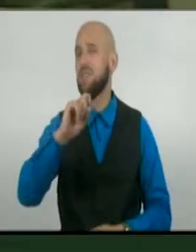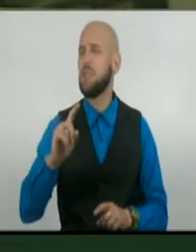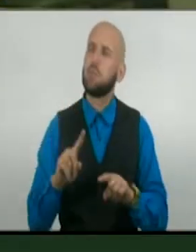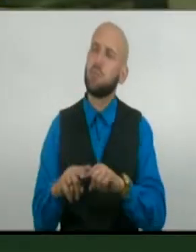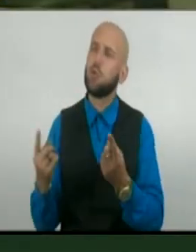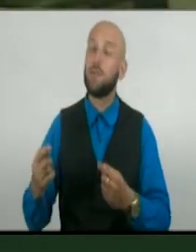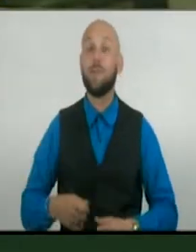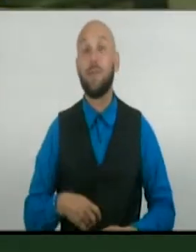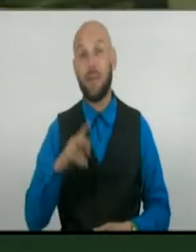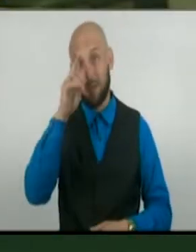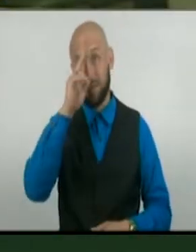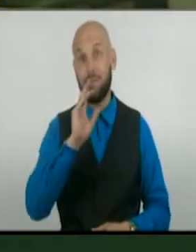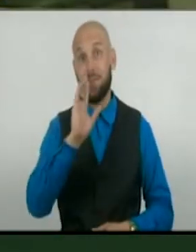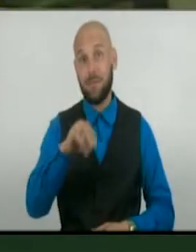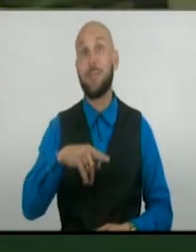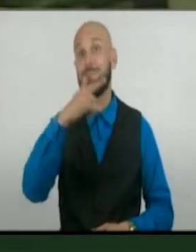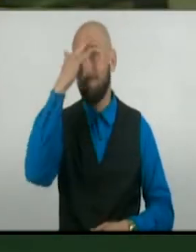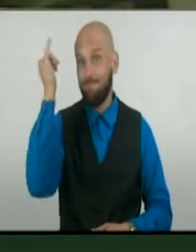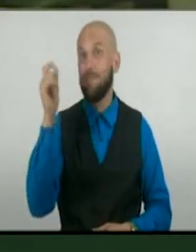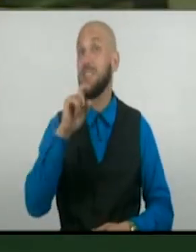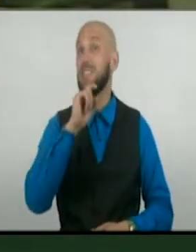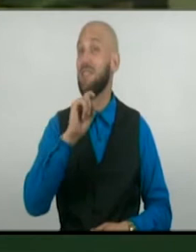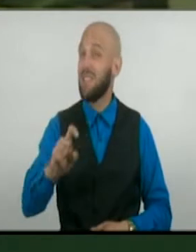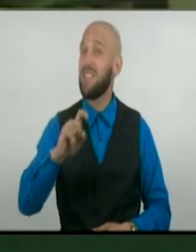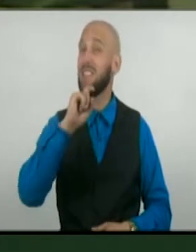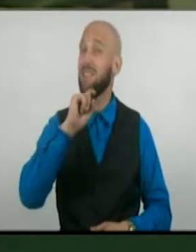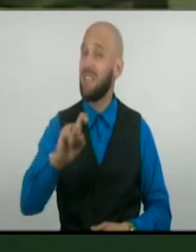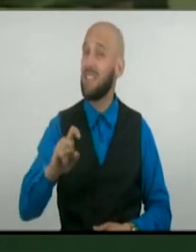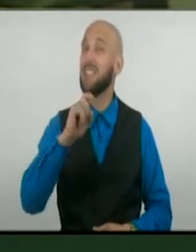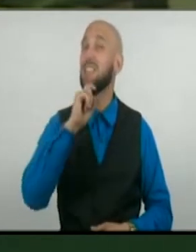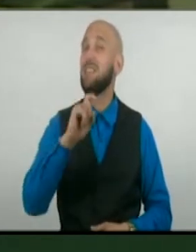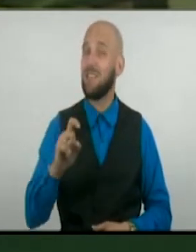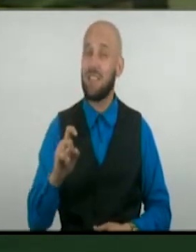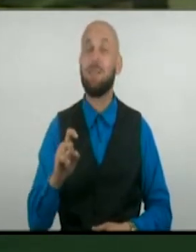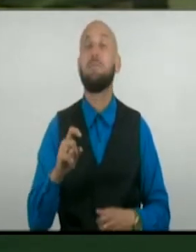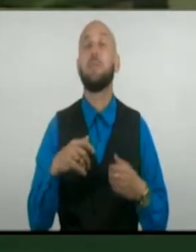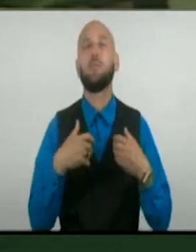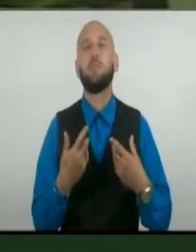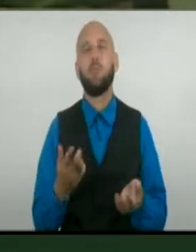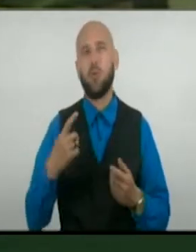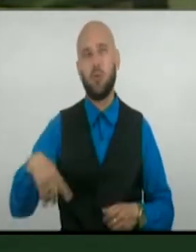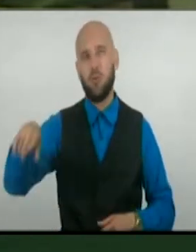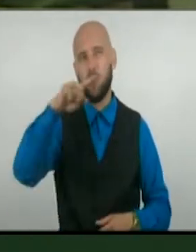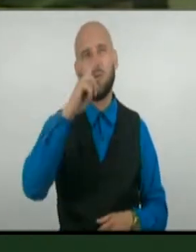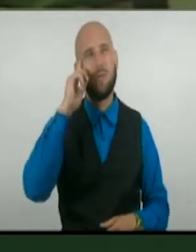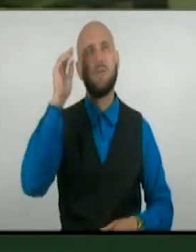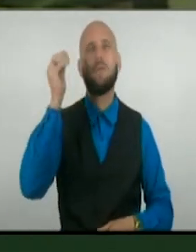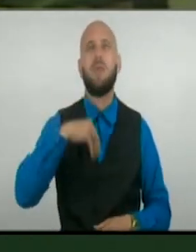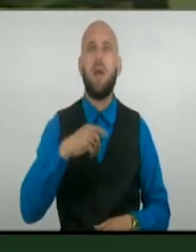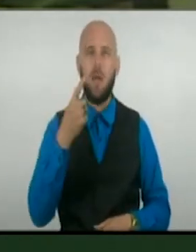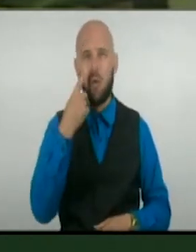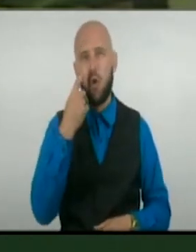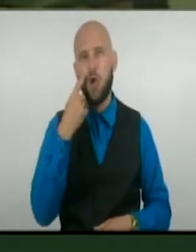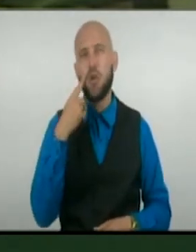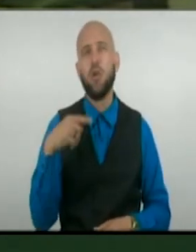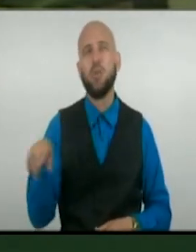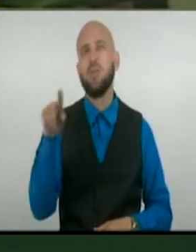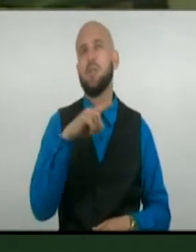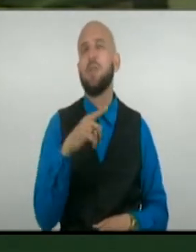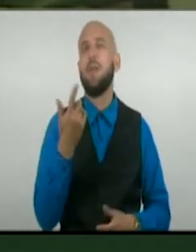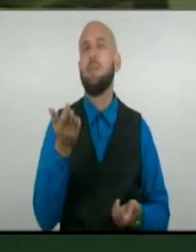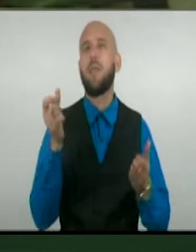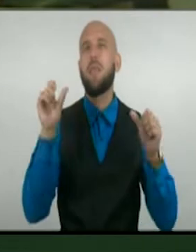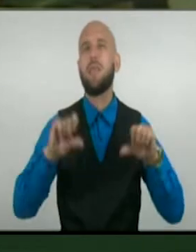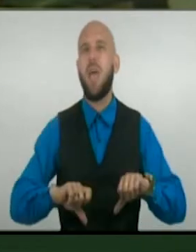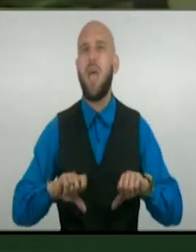año súper súper difícil bueno para todos todo el mundo conoce todos los daños que